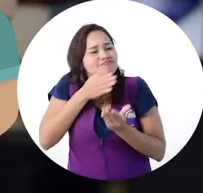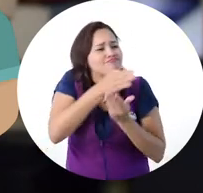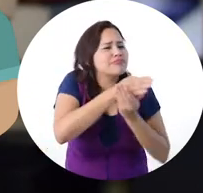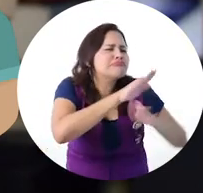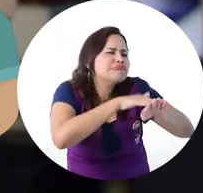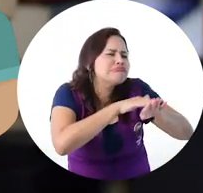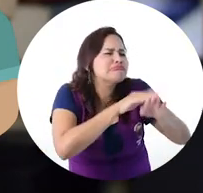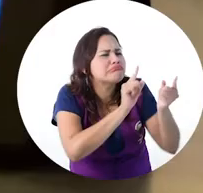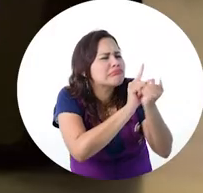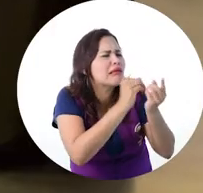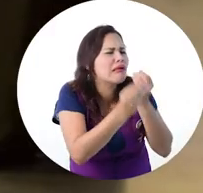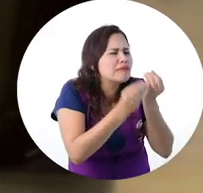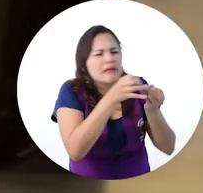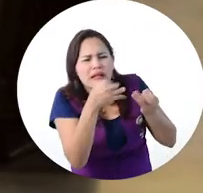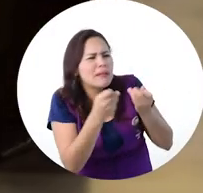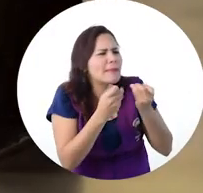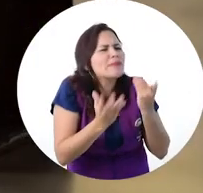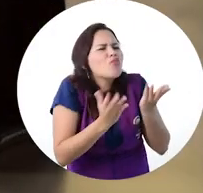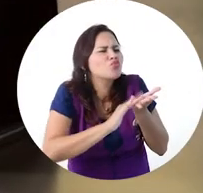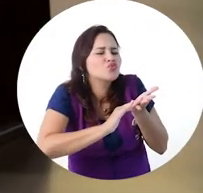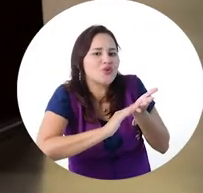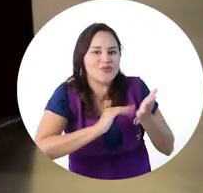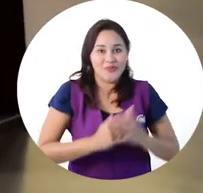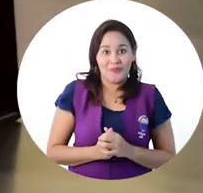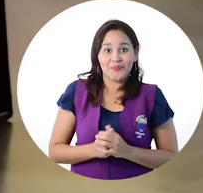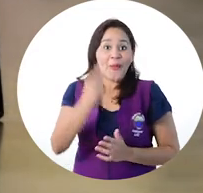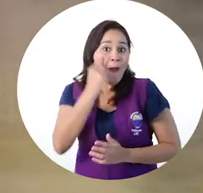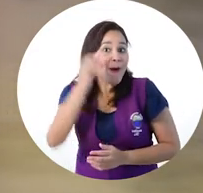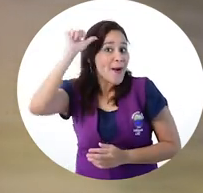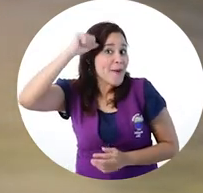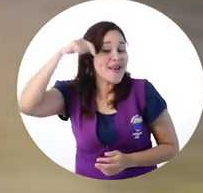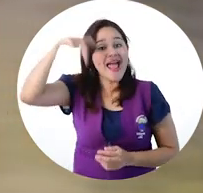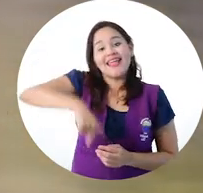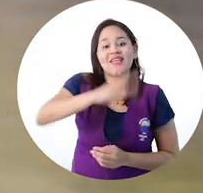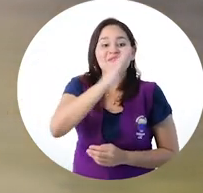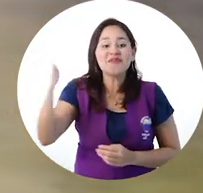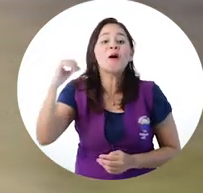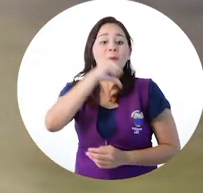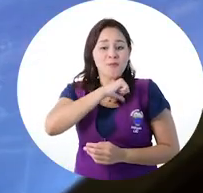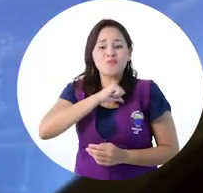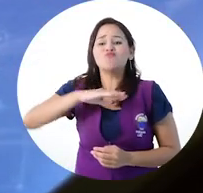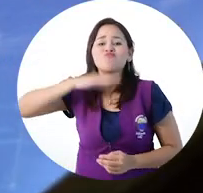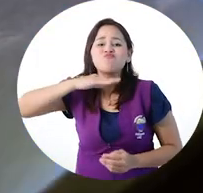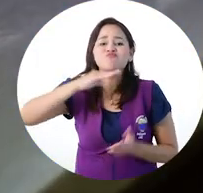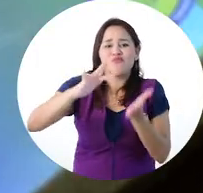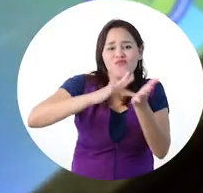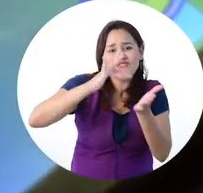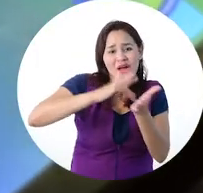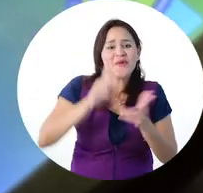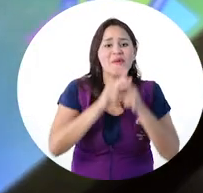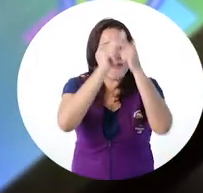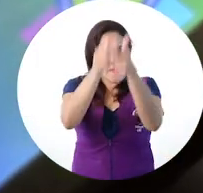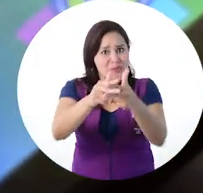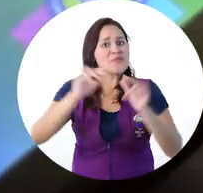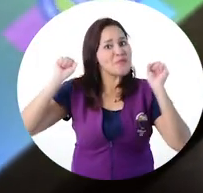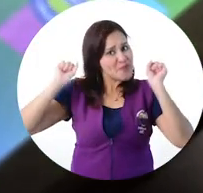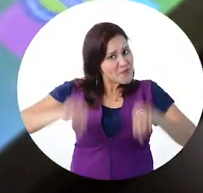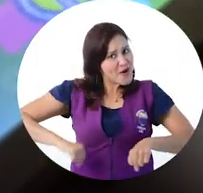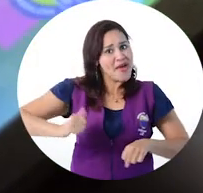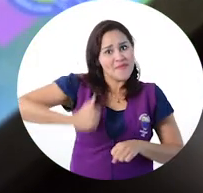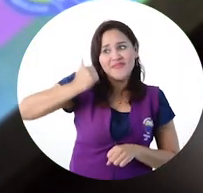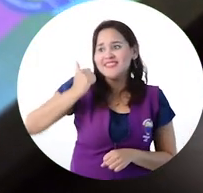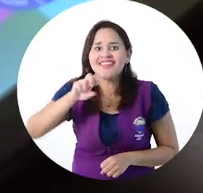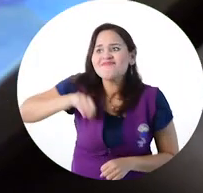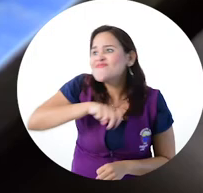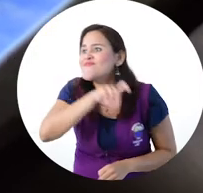resuelvan su situación no olvides que para facilitar su acceso a la biblioteca digital tenemos a tu disposición el nuevo servicio